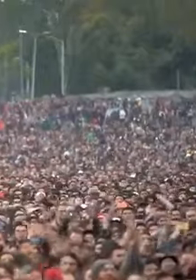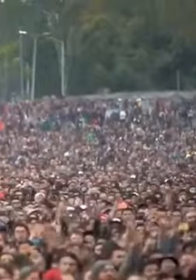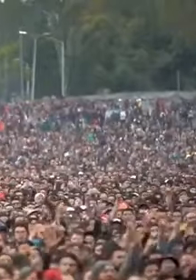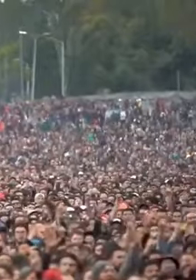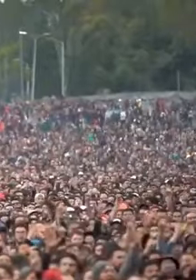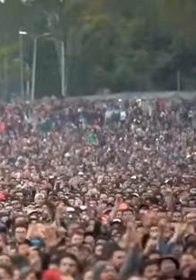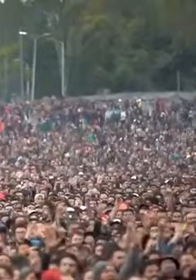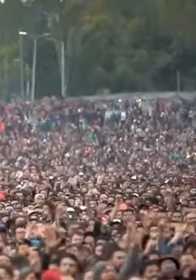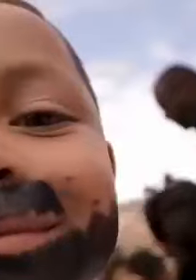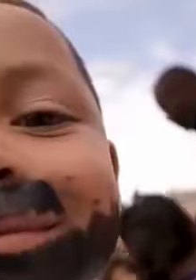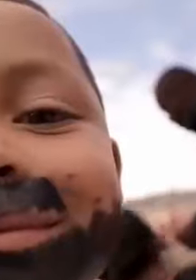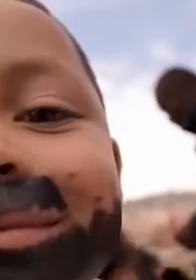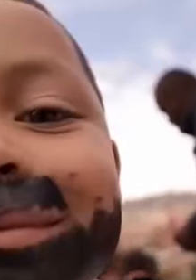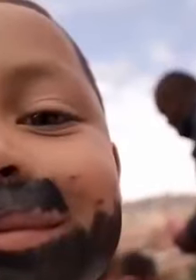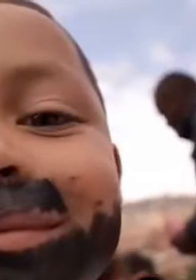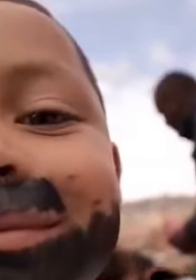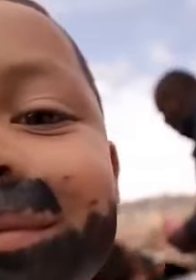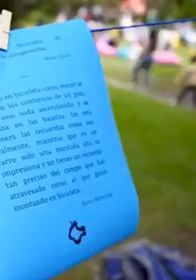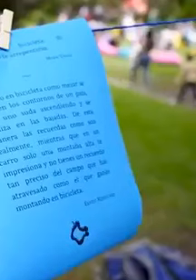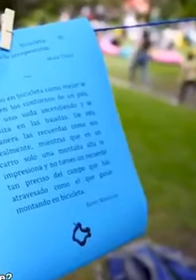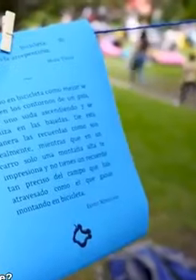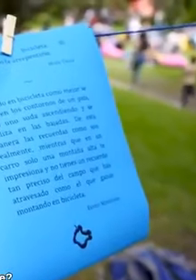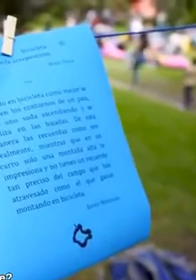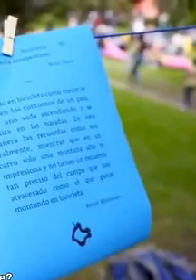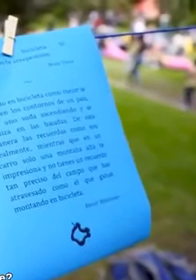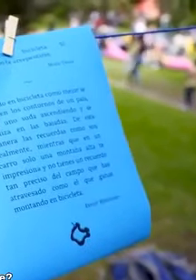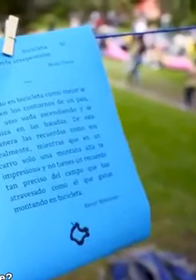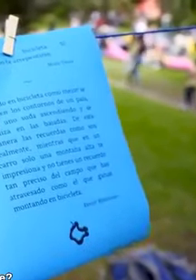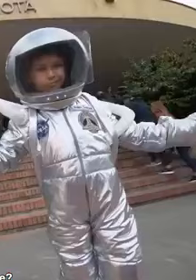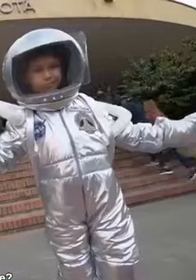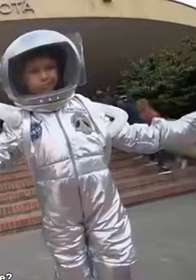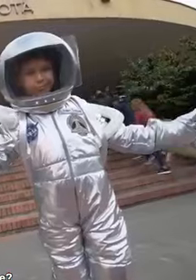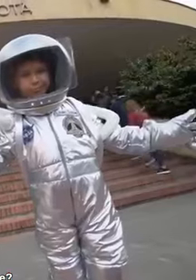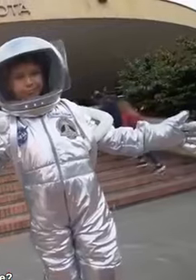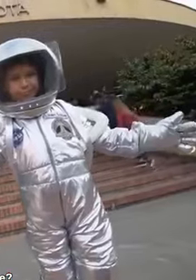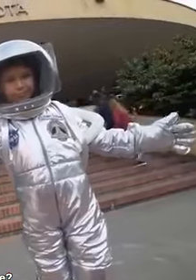crear y pensar? ¿Para qué el arte?